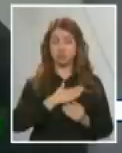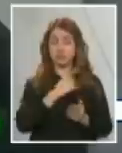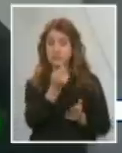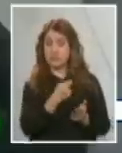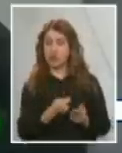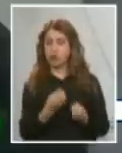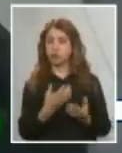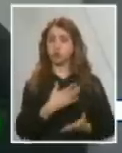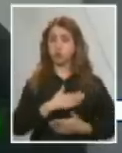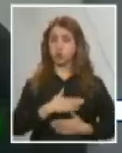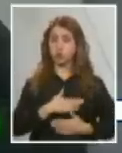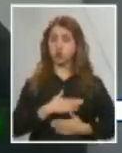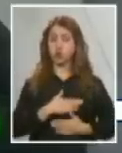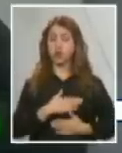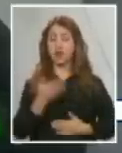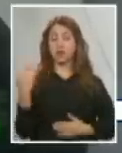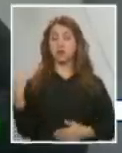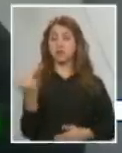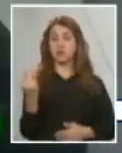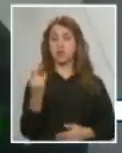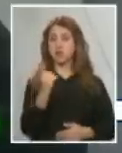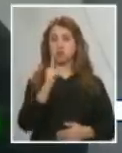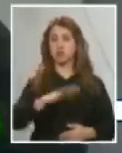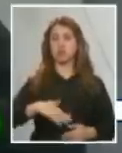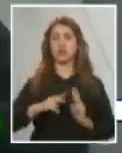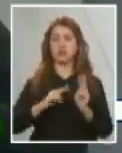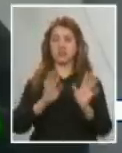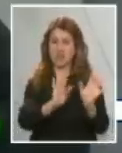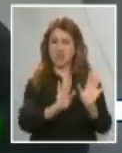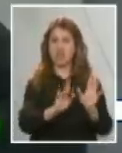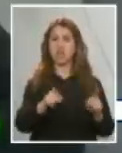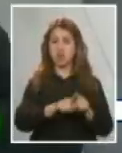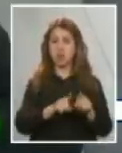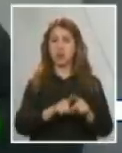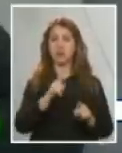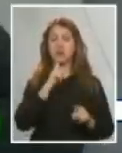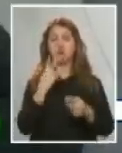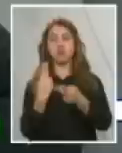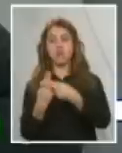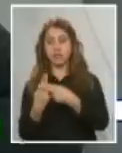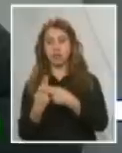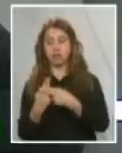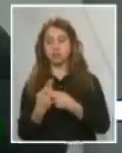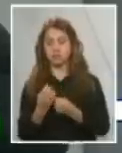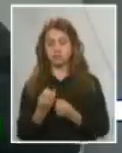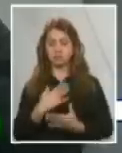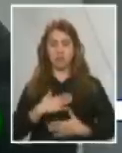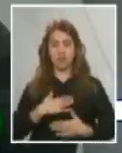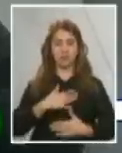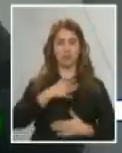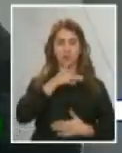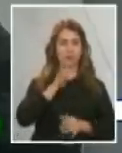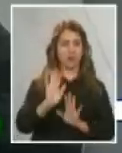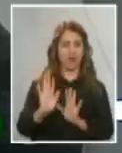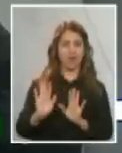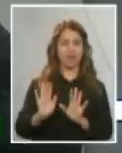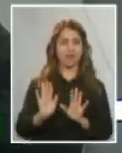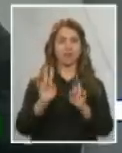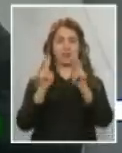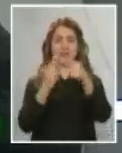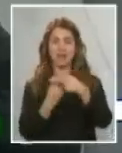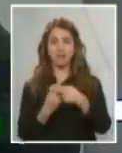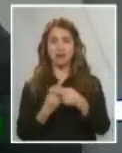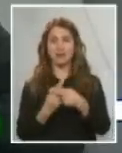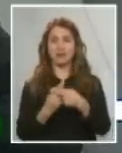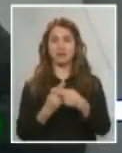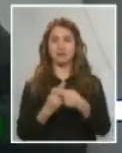Yo durante la época universitaria no quise hacer nada, porque igual teníamos eso de Teletón, etcétera. Y no, yo decía, no quiero hacer nada respecto a lo